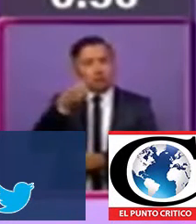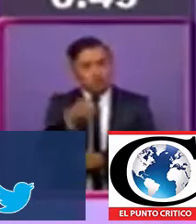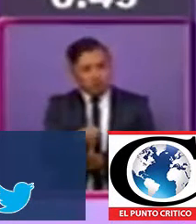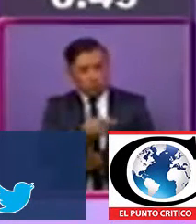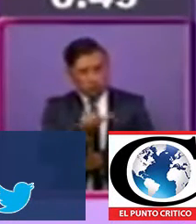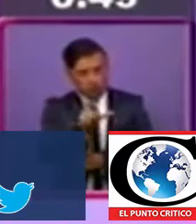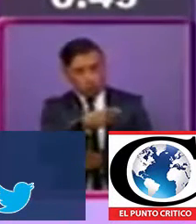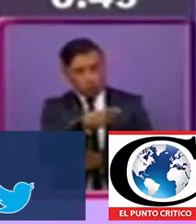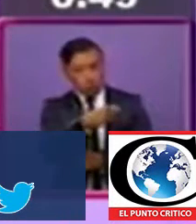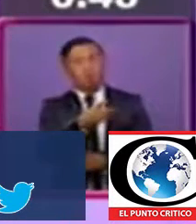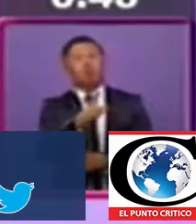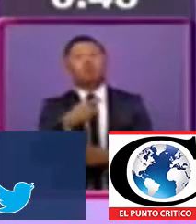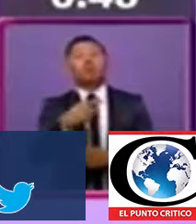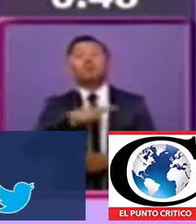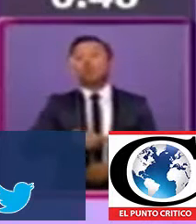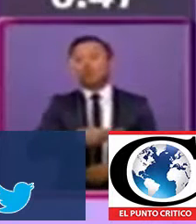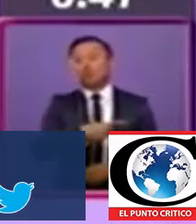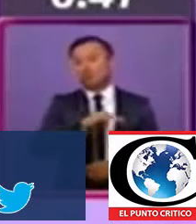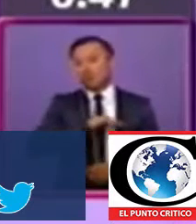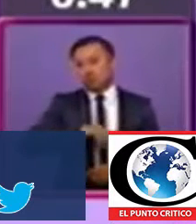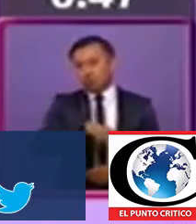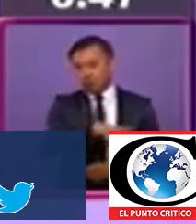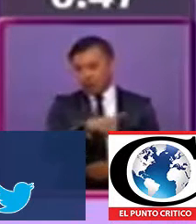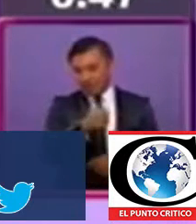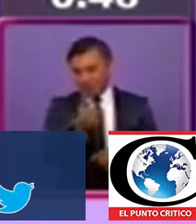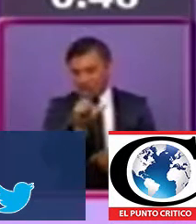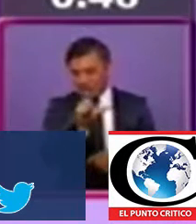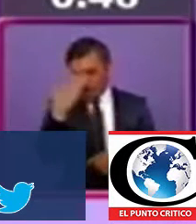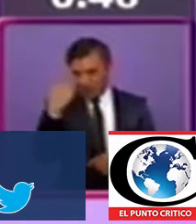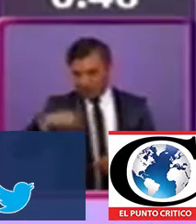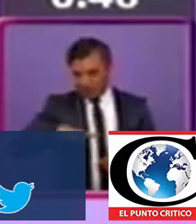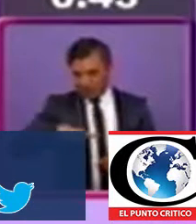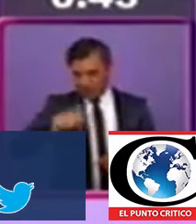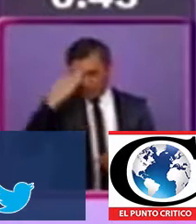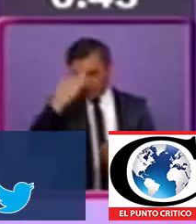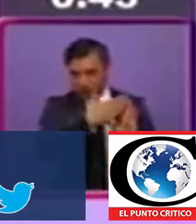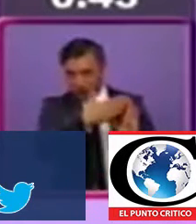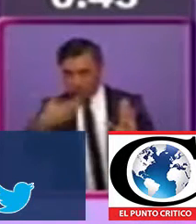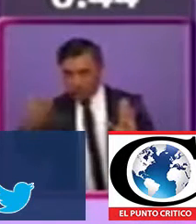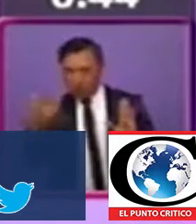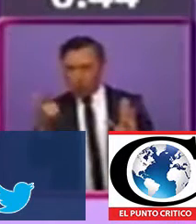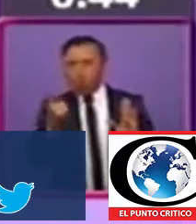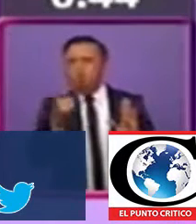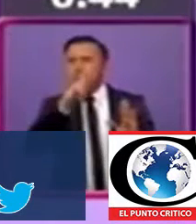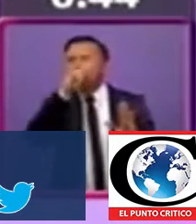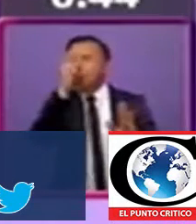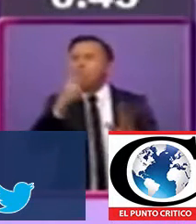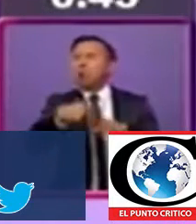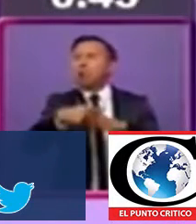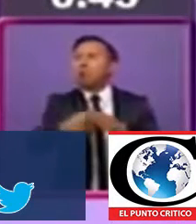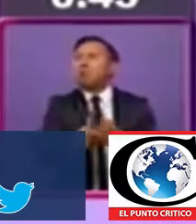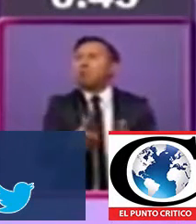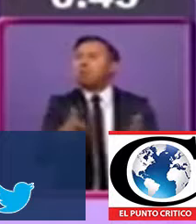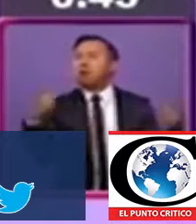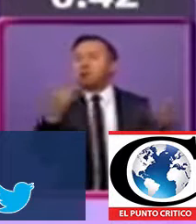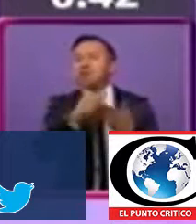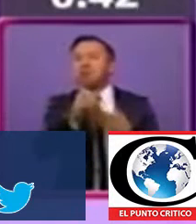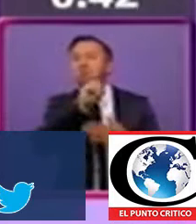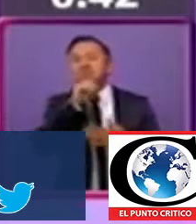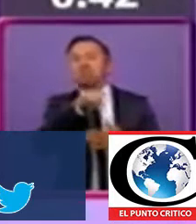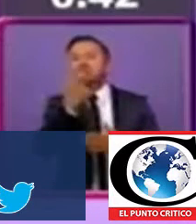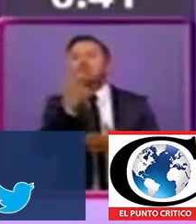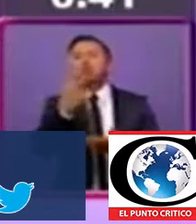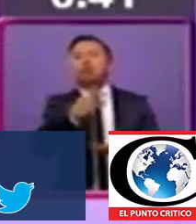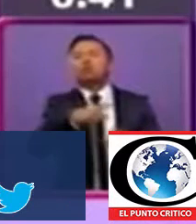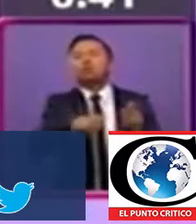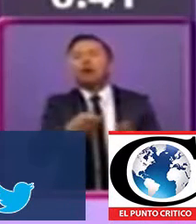Estado de México. O sea, esto es precisamente lo que te iba a preguntar, senador Luis Sánchez Jiménez. ¿No es abuso de autoridad